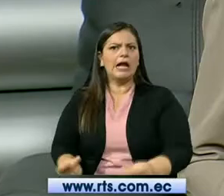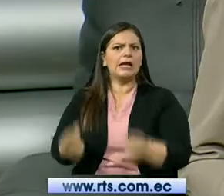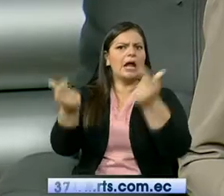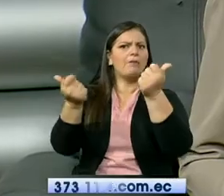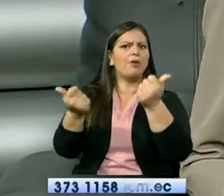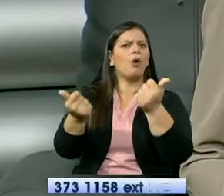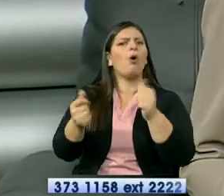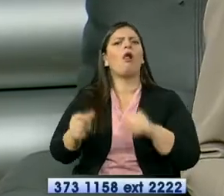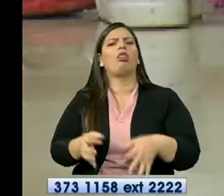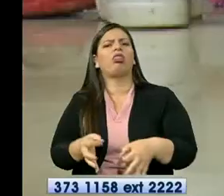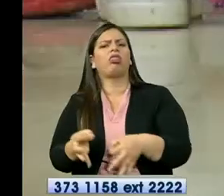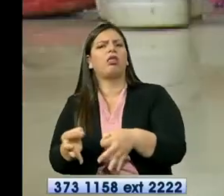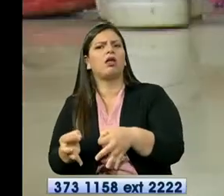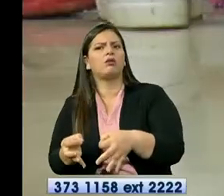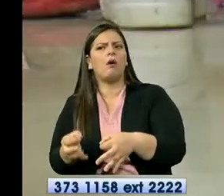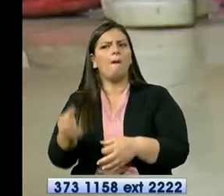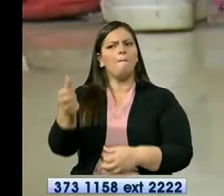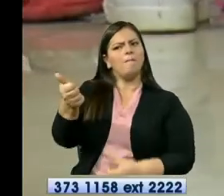Ciudadana.